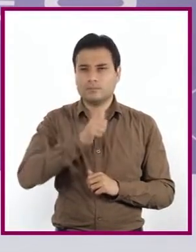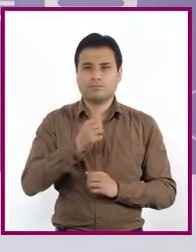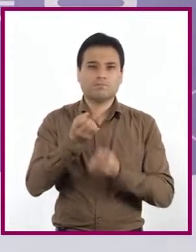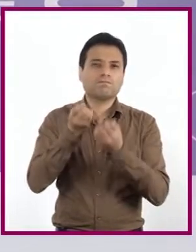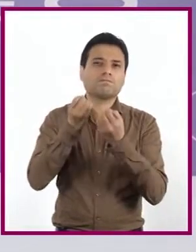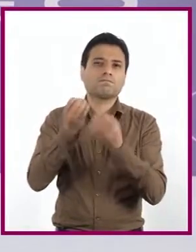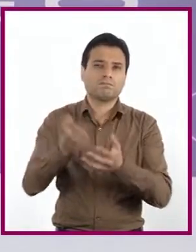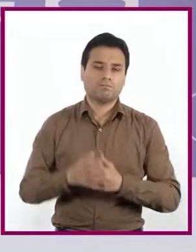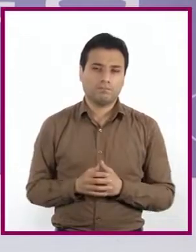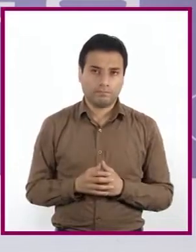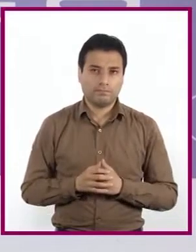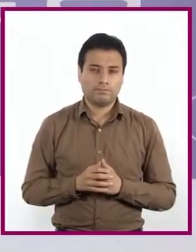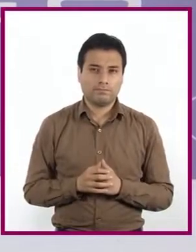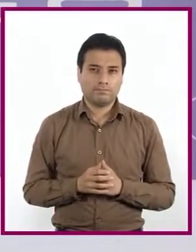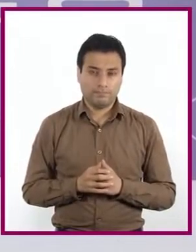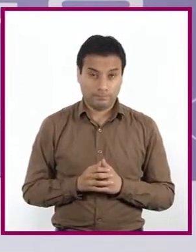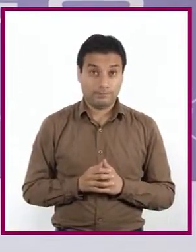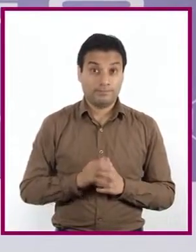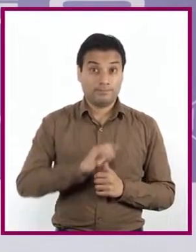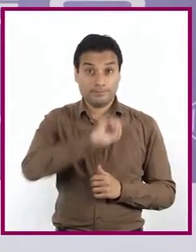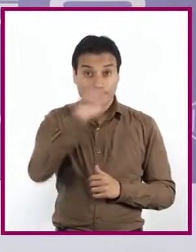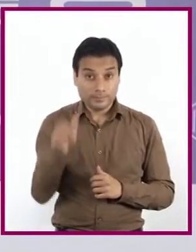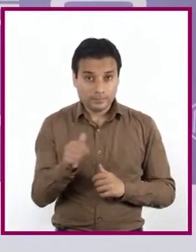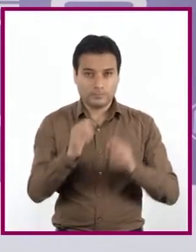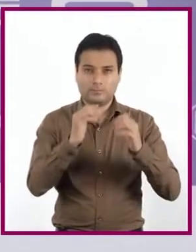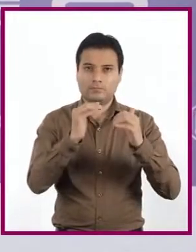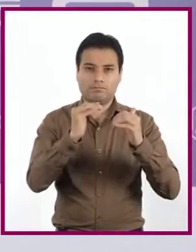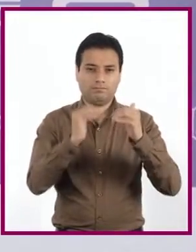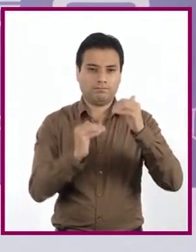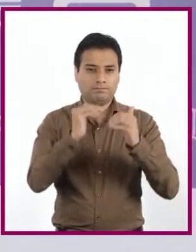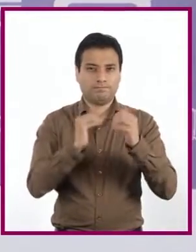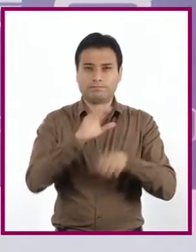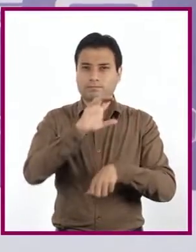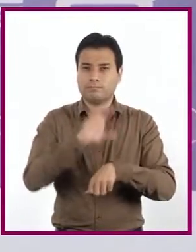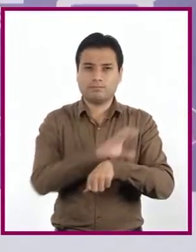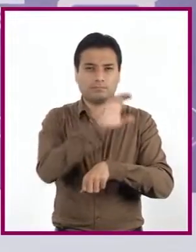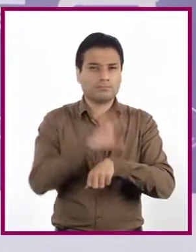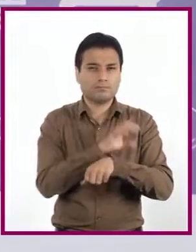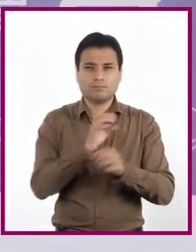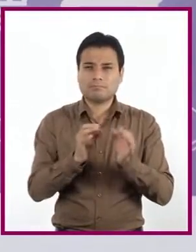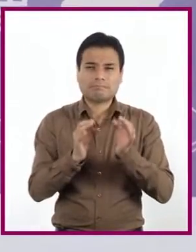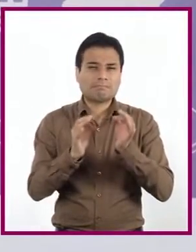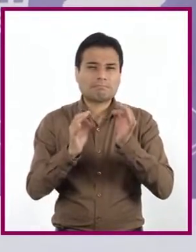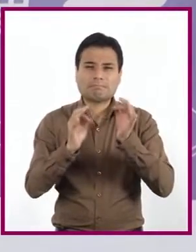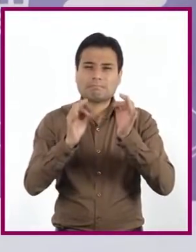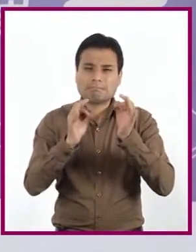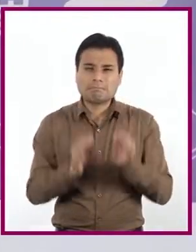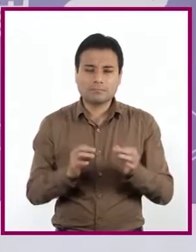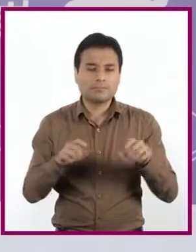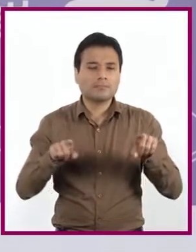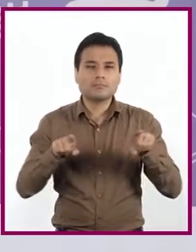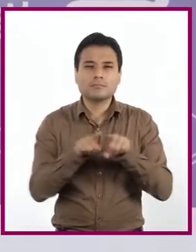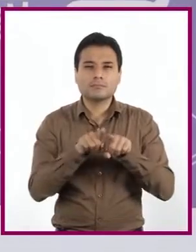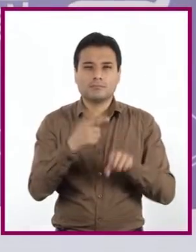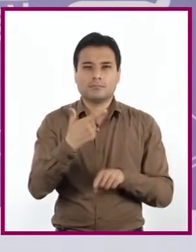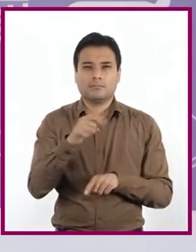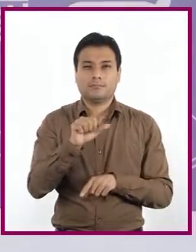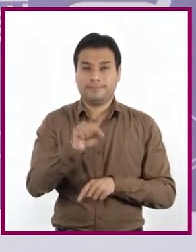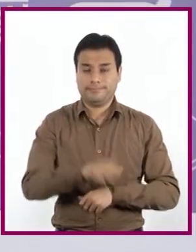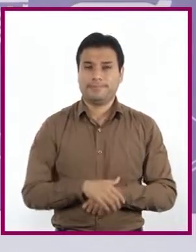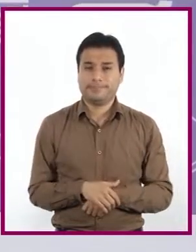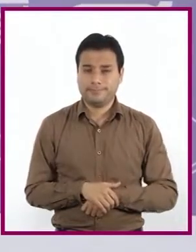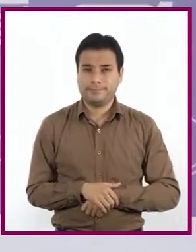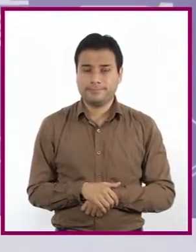de manera que logran una estabilidad electrónica parecida a la del gas noble más cercano, en este